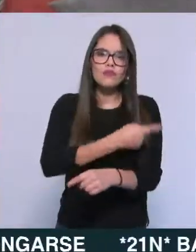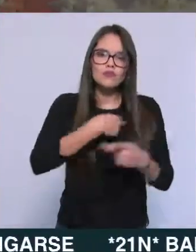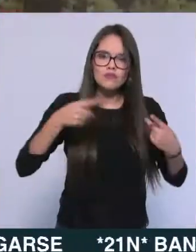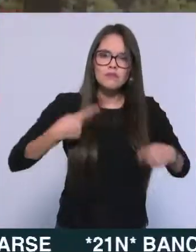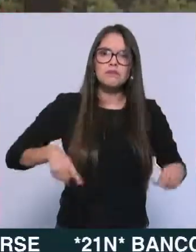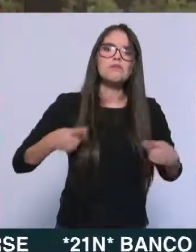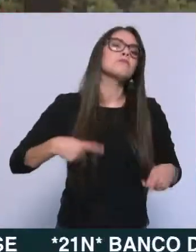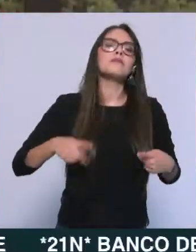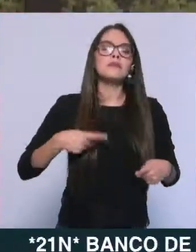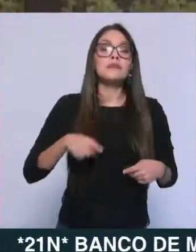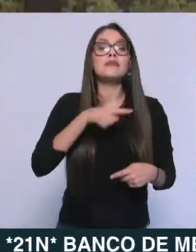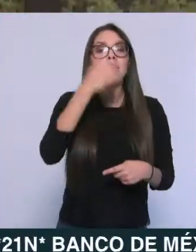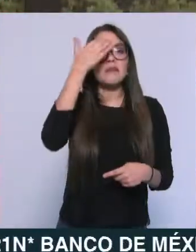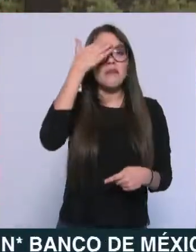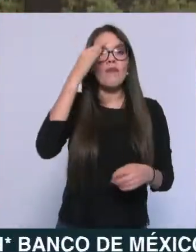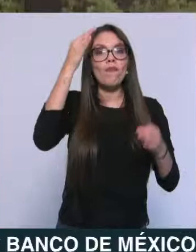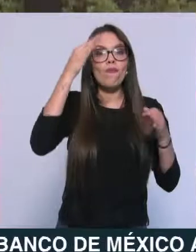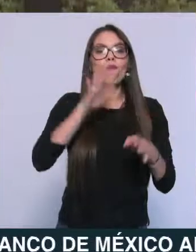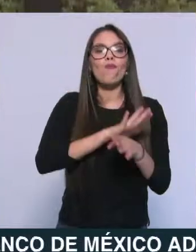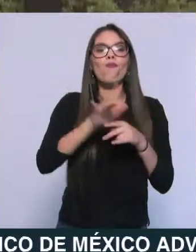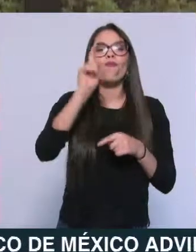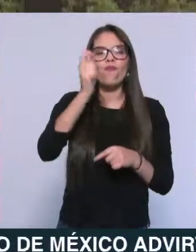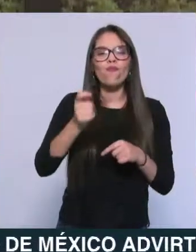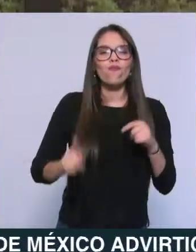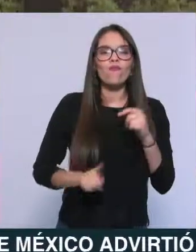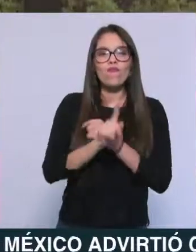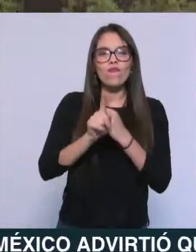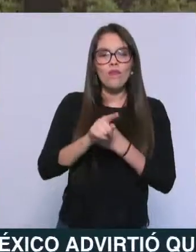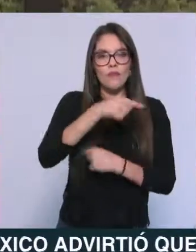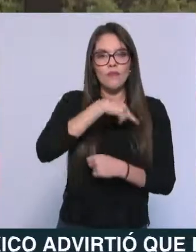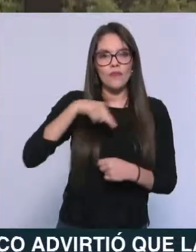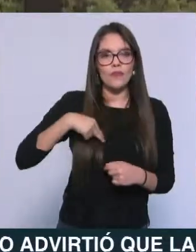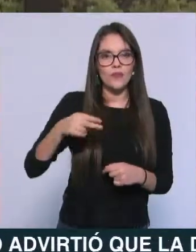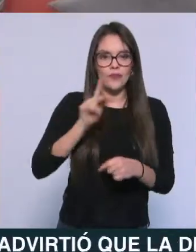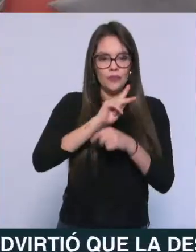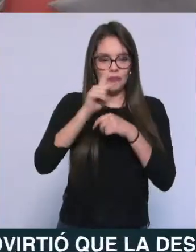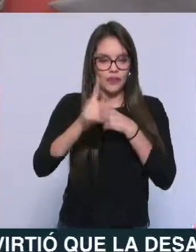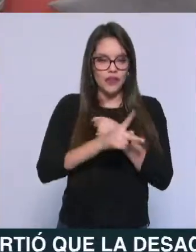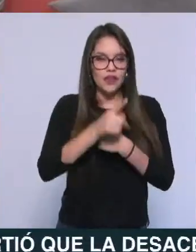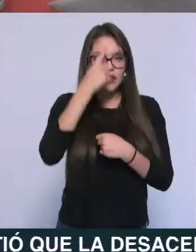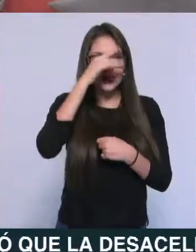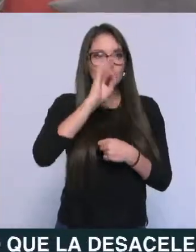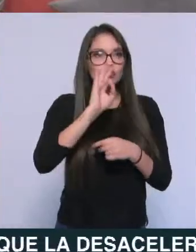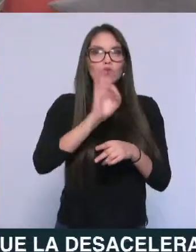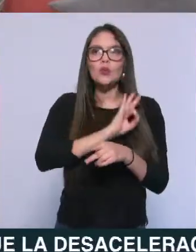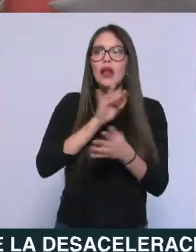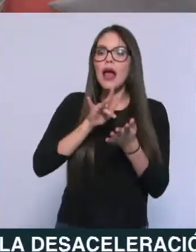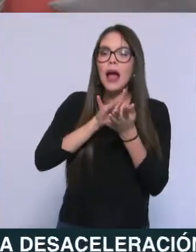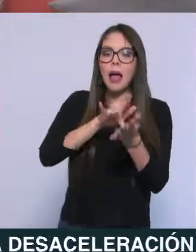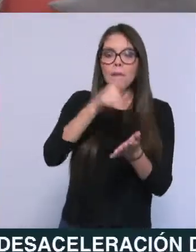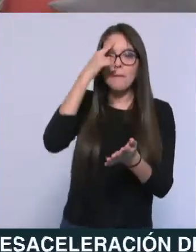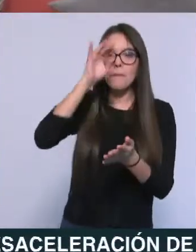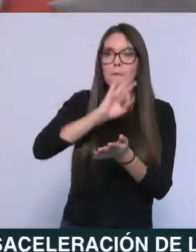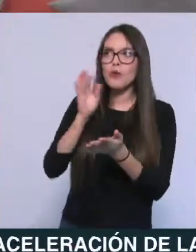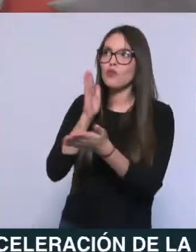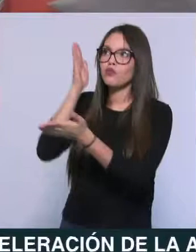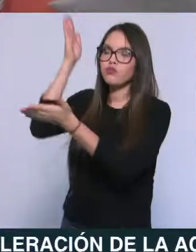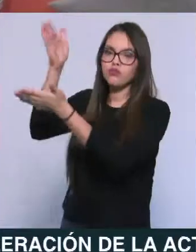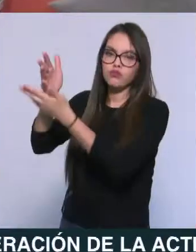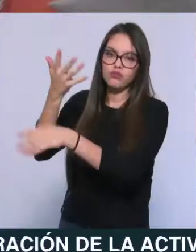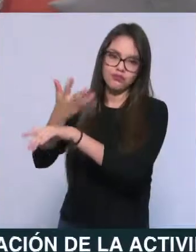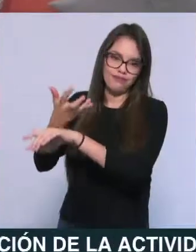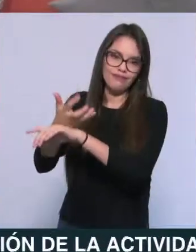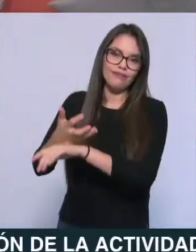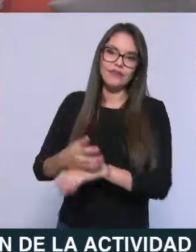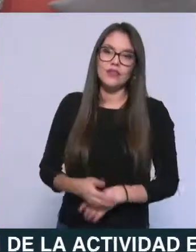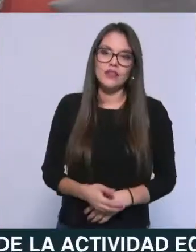muy bien lo que es la problemática de nuestro país como país de cruce hacia los Estados Unidos. No solo por el hecho de haber estado, o